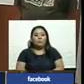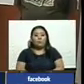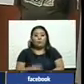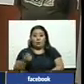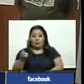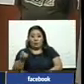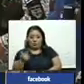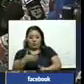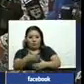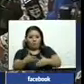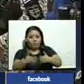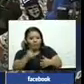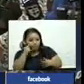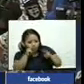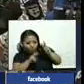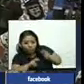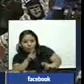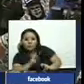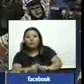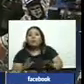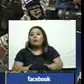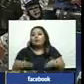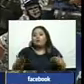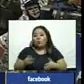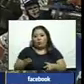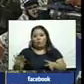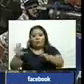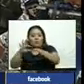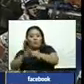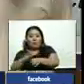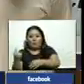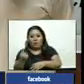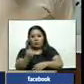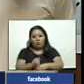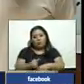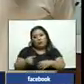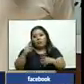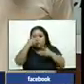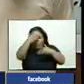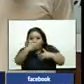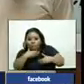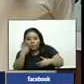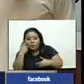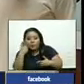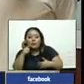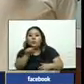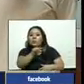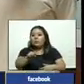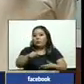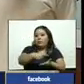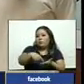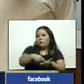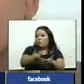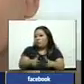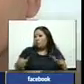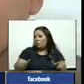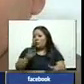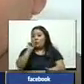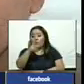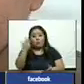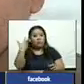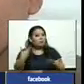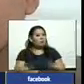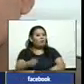Agentes de la sección táctica operativa de la PNC, en coordinación con investigadores de la delegación Libertad Centro Sur, capturaron a